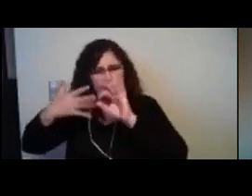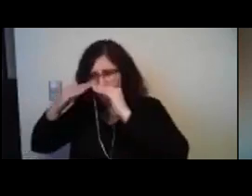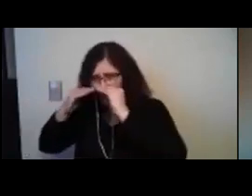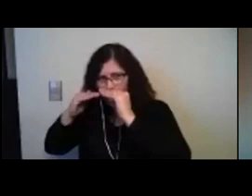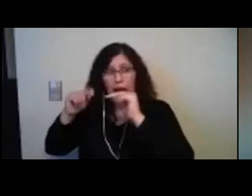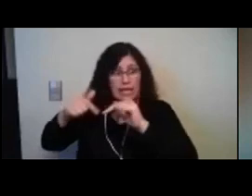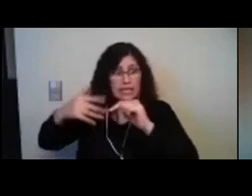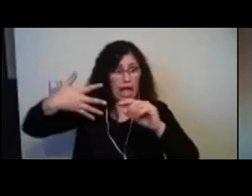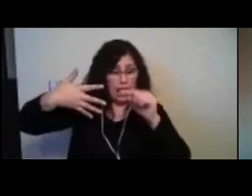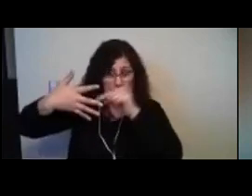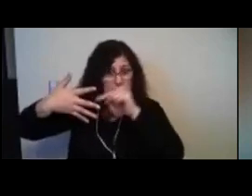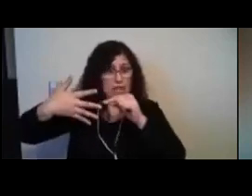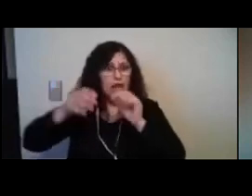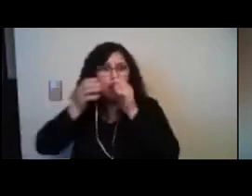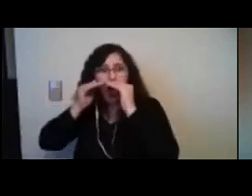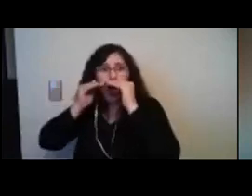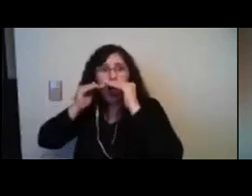Ahora, particularmente,